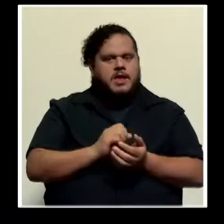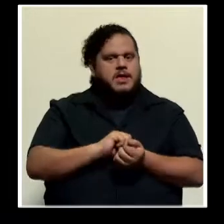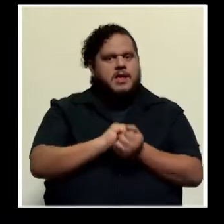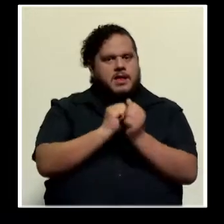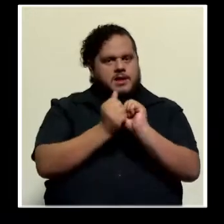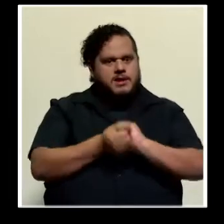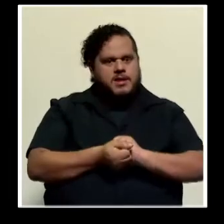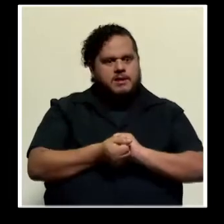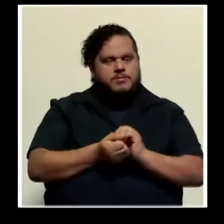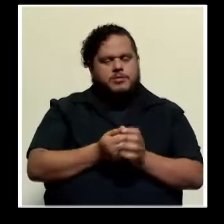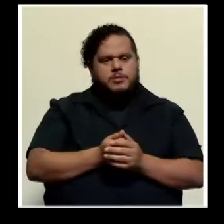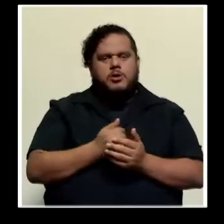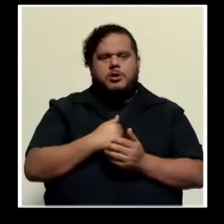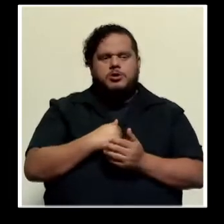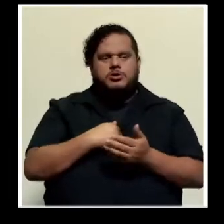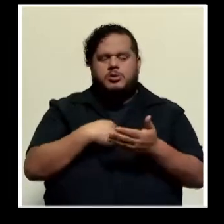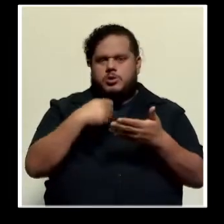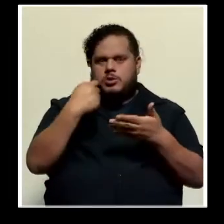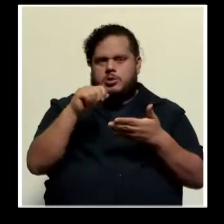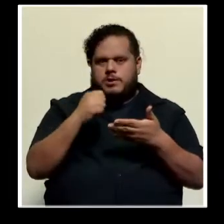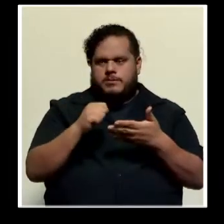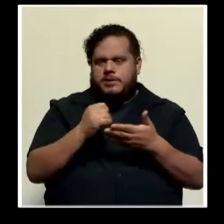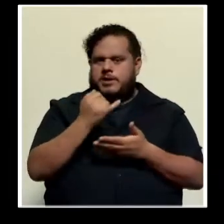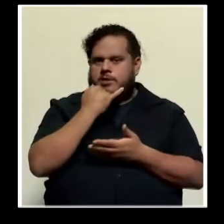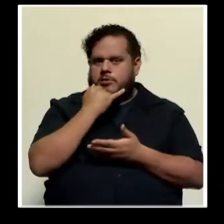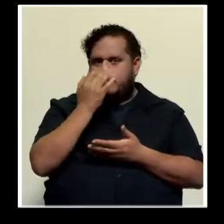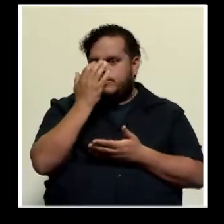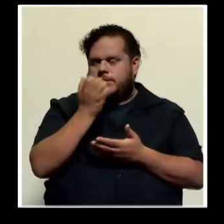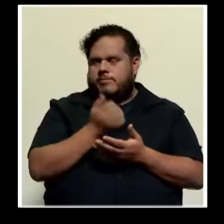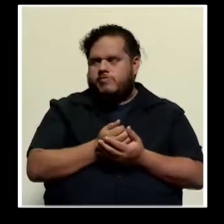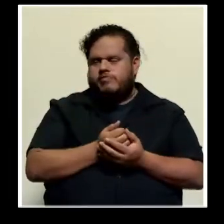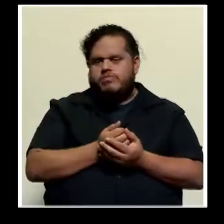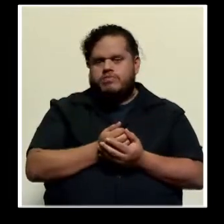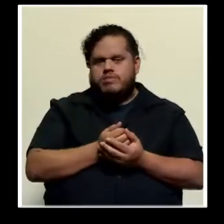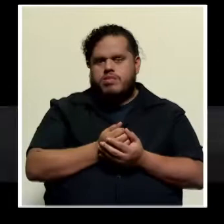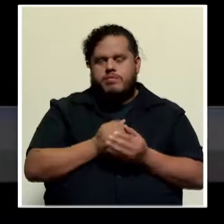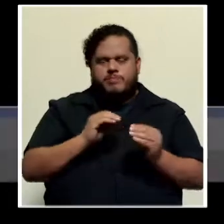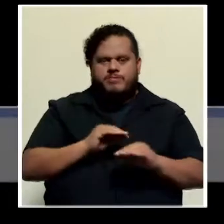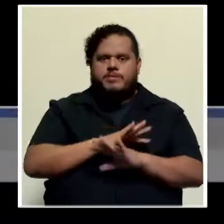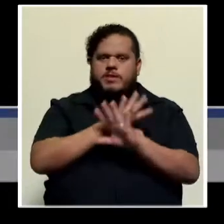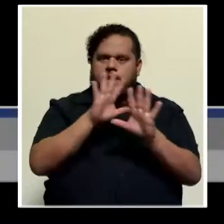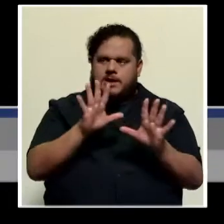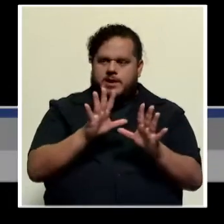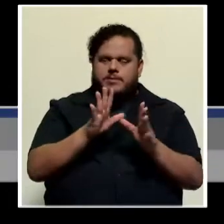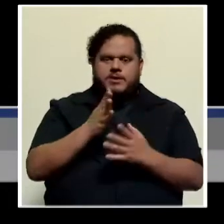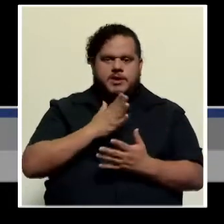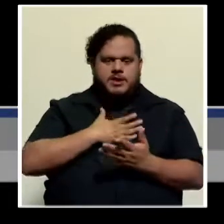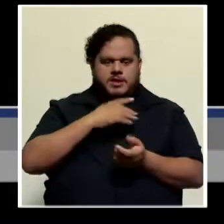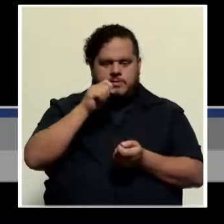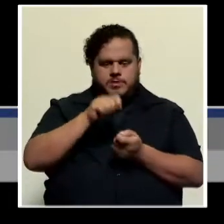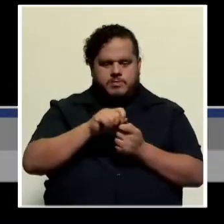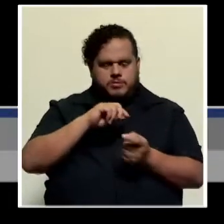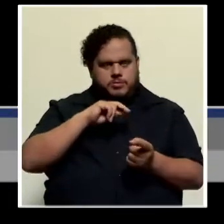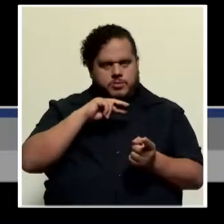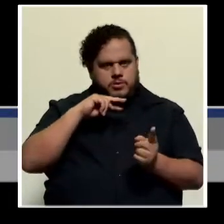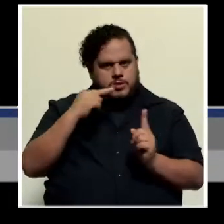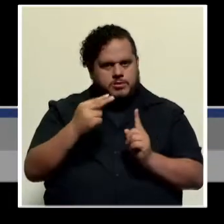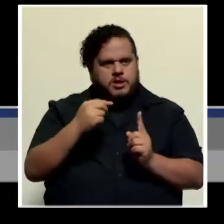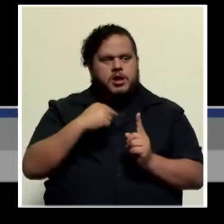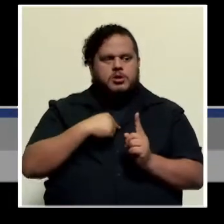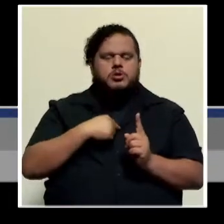cambio, yo lo calificaría el error, porque claramente desde mi punto de vista estoy a favor